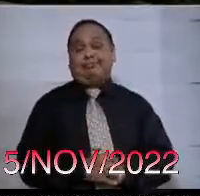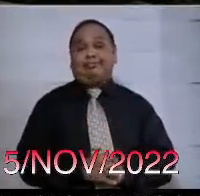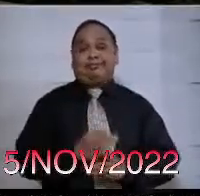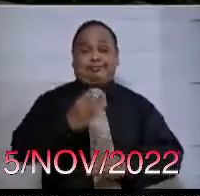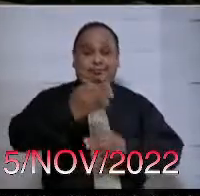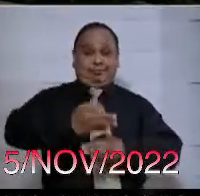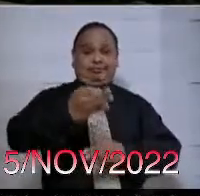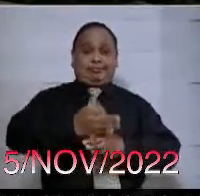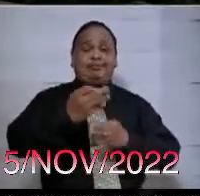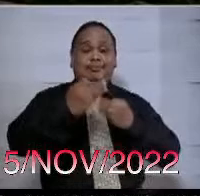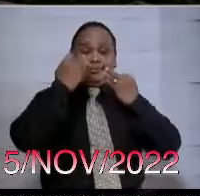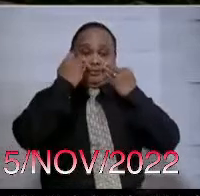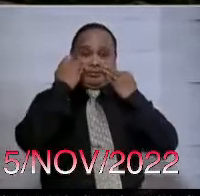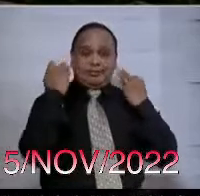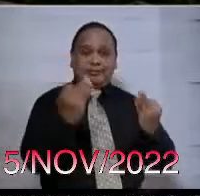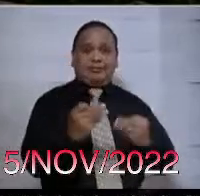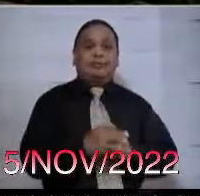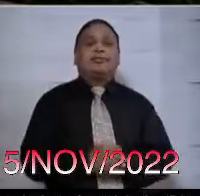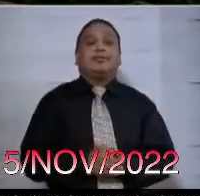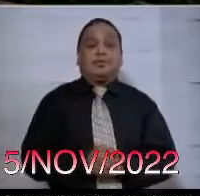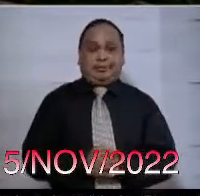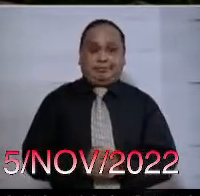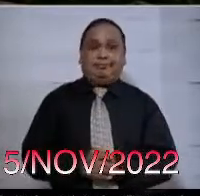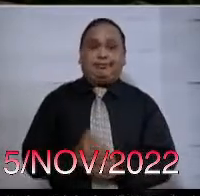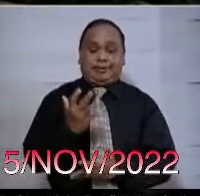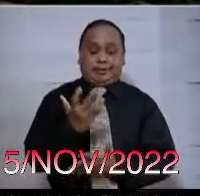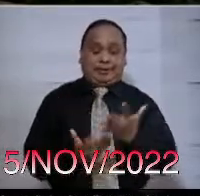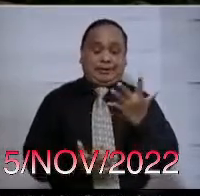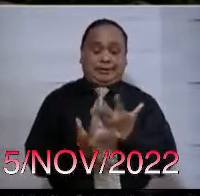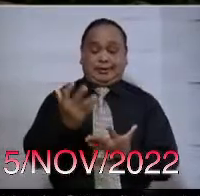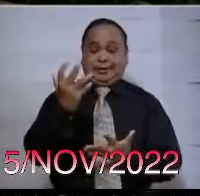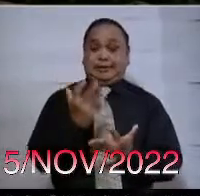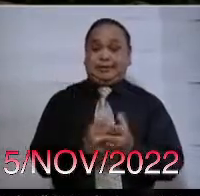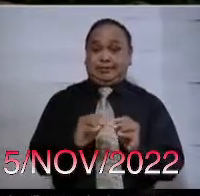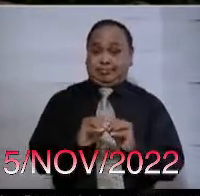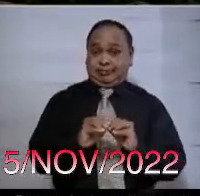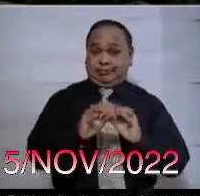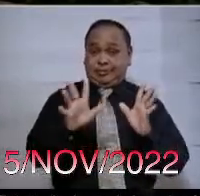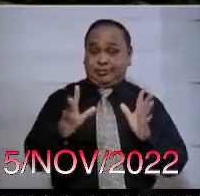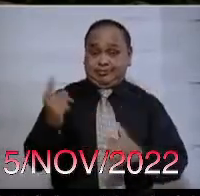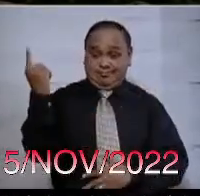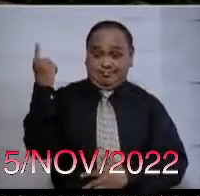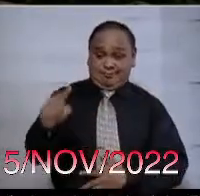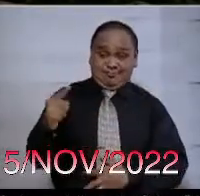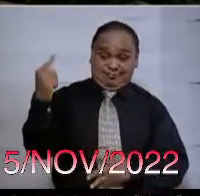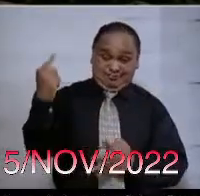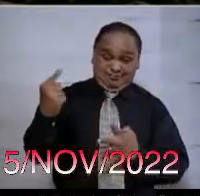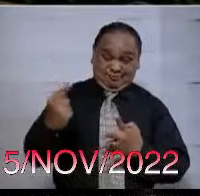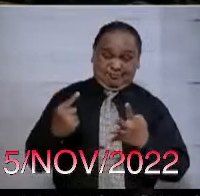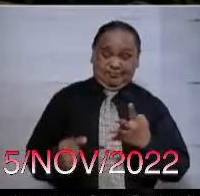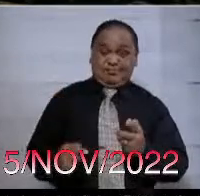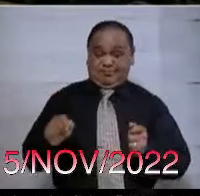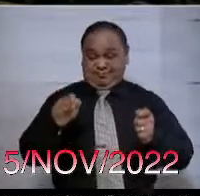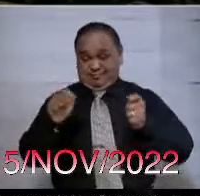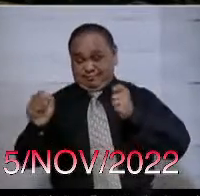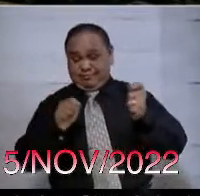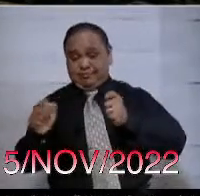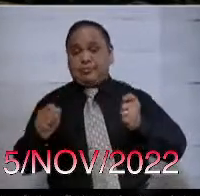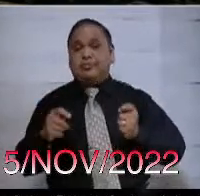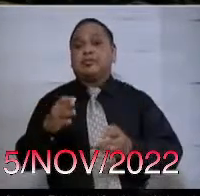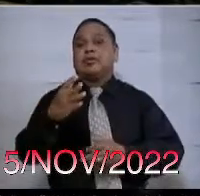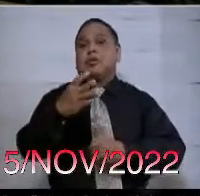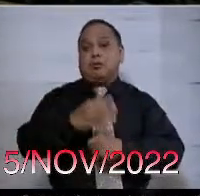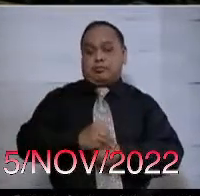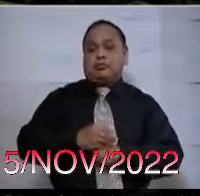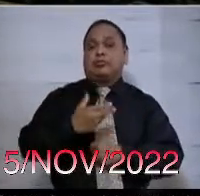cuestión que nos habla de ese manejo poco claro, pues un manejo dictatorial que le permitió a él en su momento